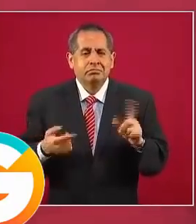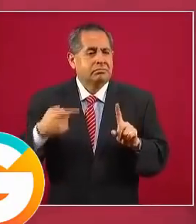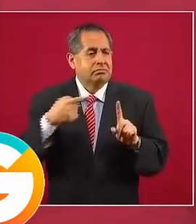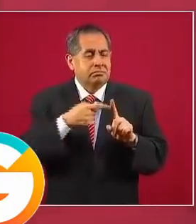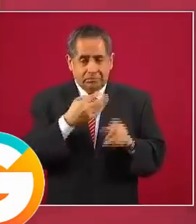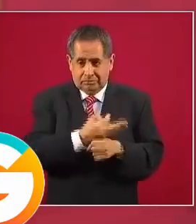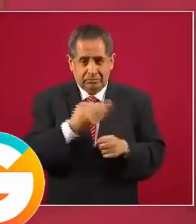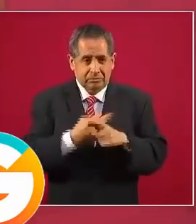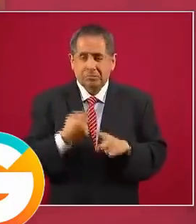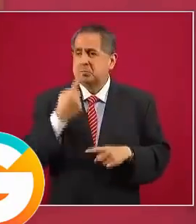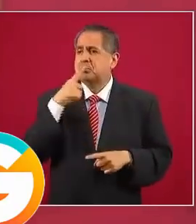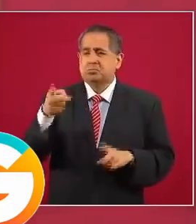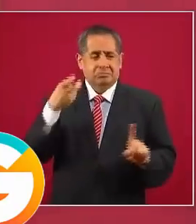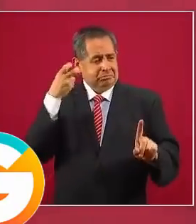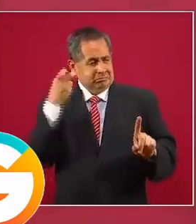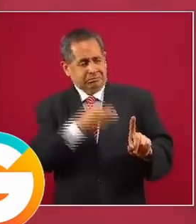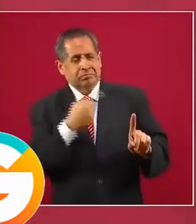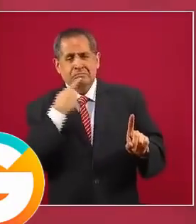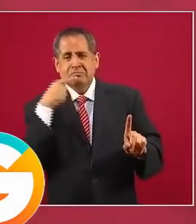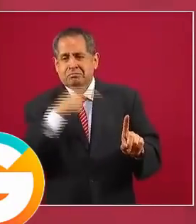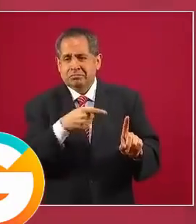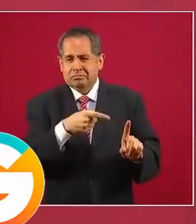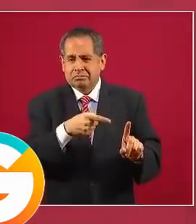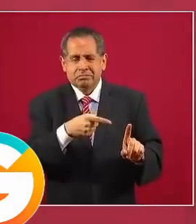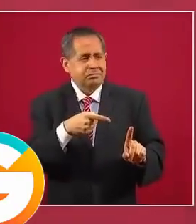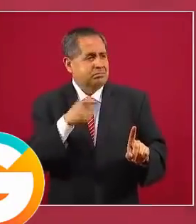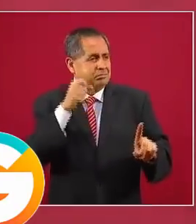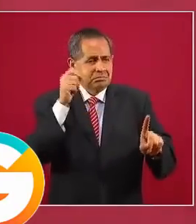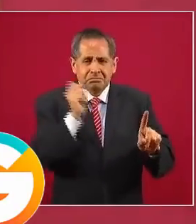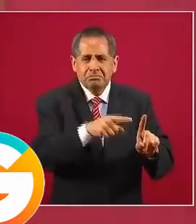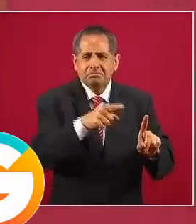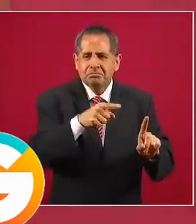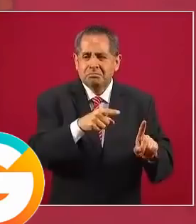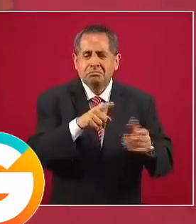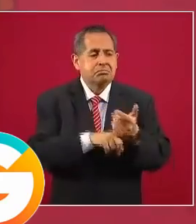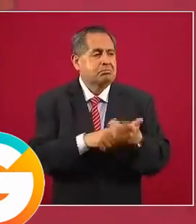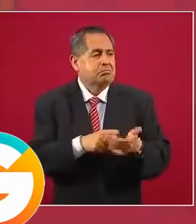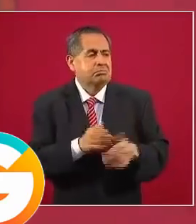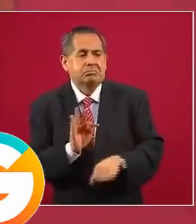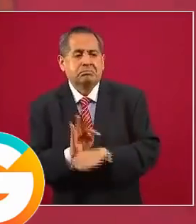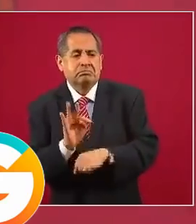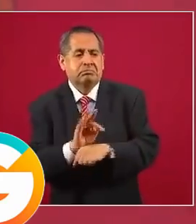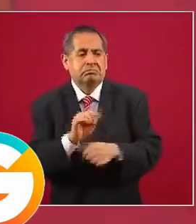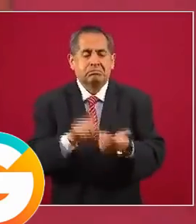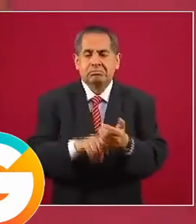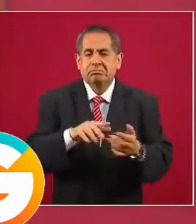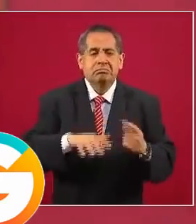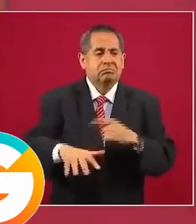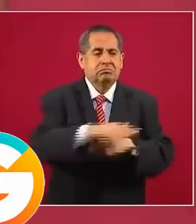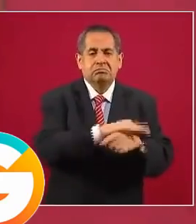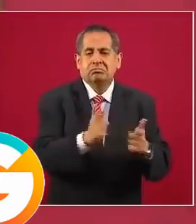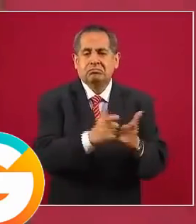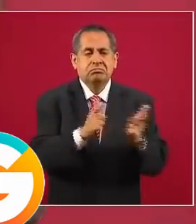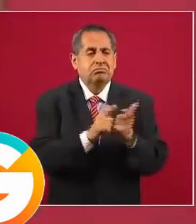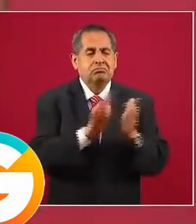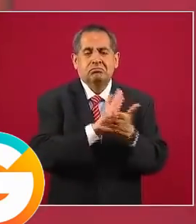acusado de estar favoreciendo a uno de los